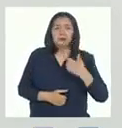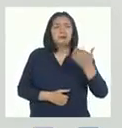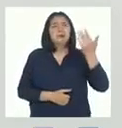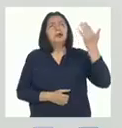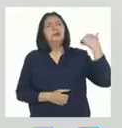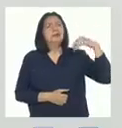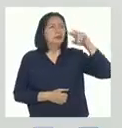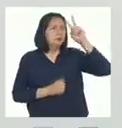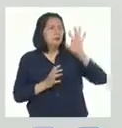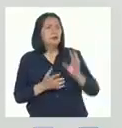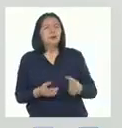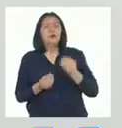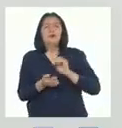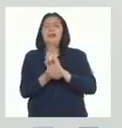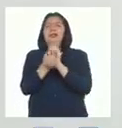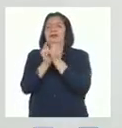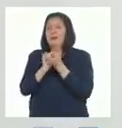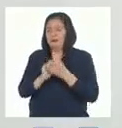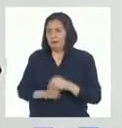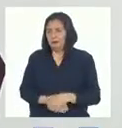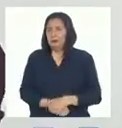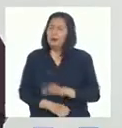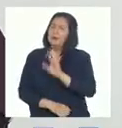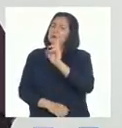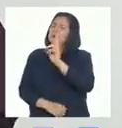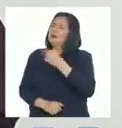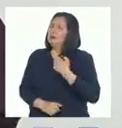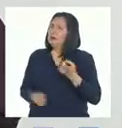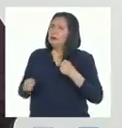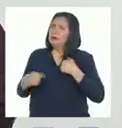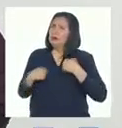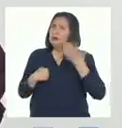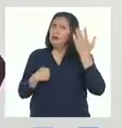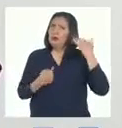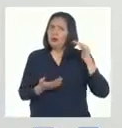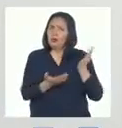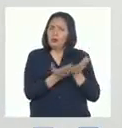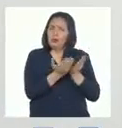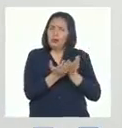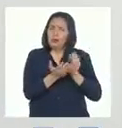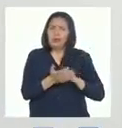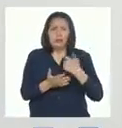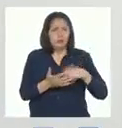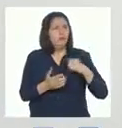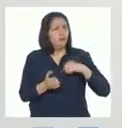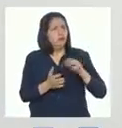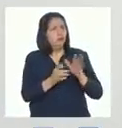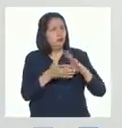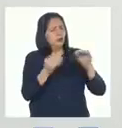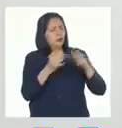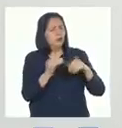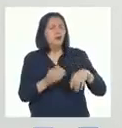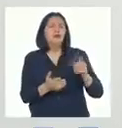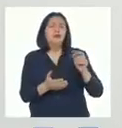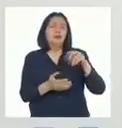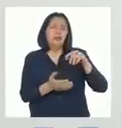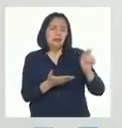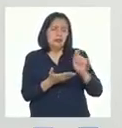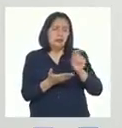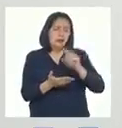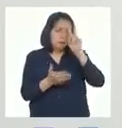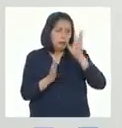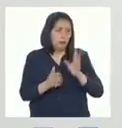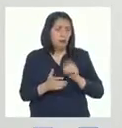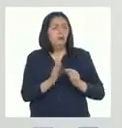era el Perú antes y cómo ha ido cambiando. Profesor, cuando estaba en el colegio leí varios cuentos de autores peruanos que mostraban cómo eran las